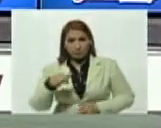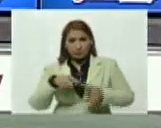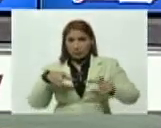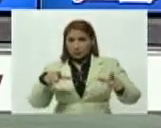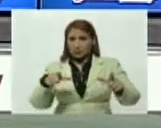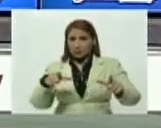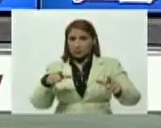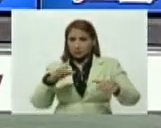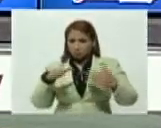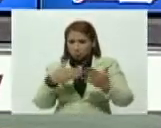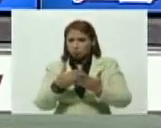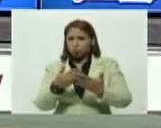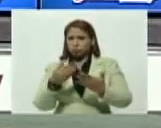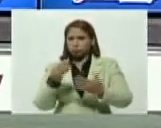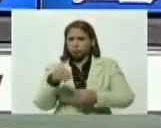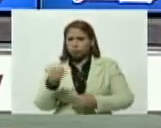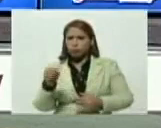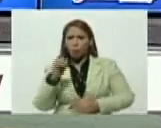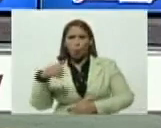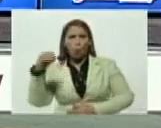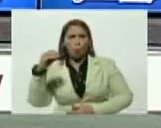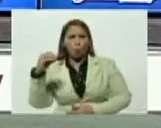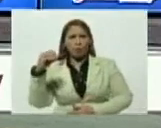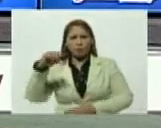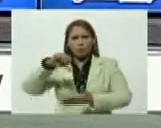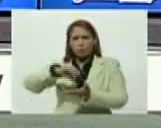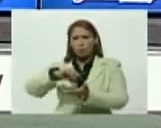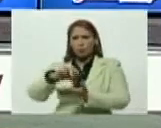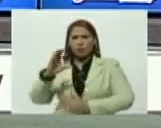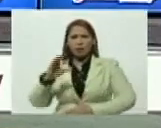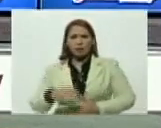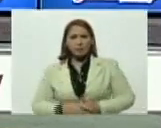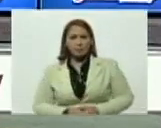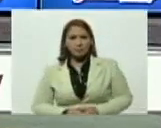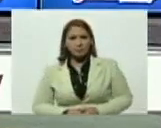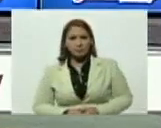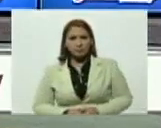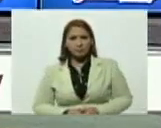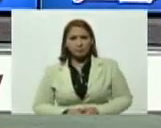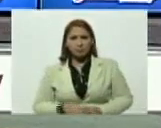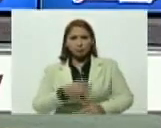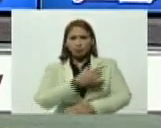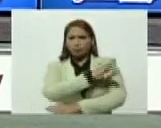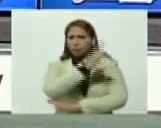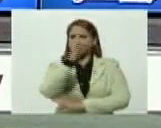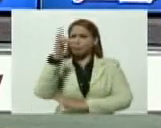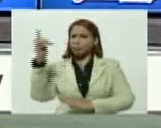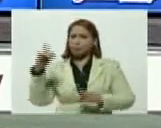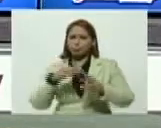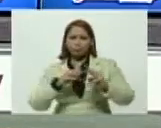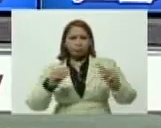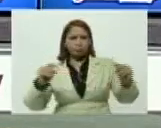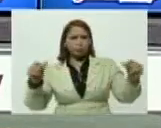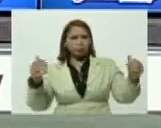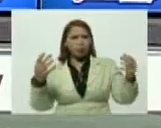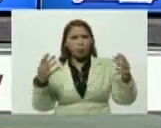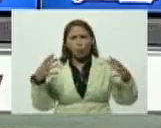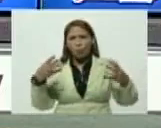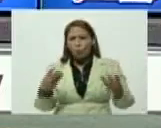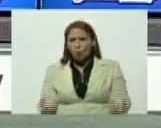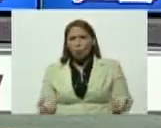sagrado del oeste de la ciudad de Caracas. Entre árboles, tierra mojada,